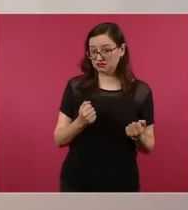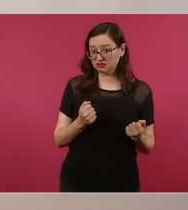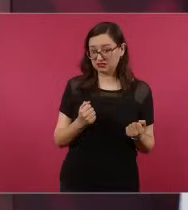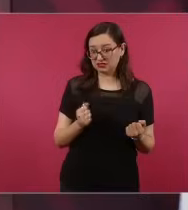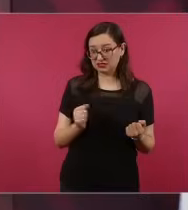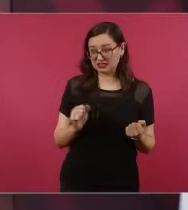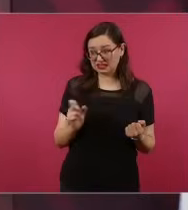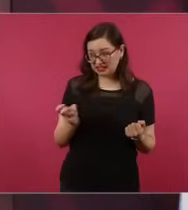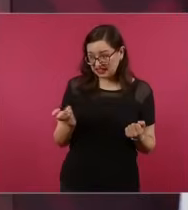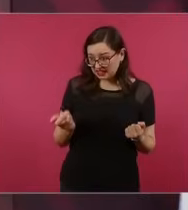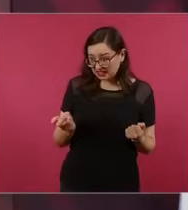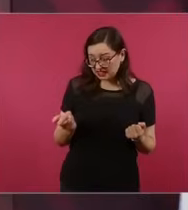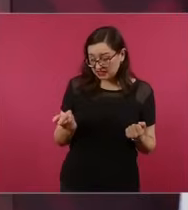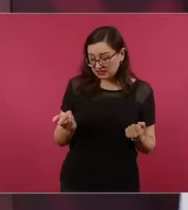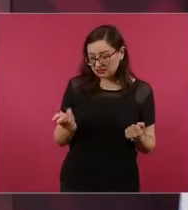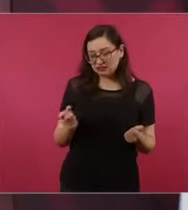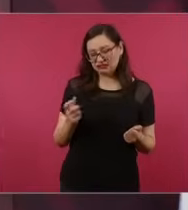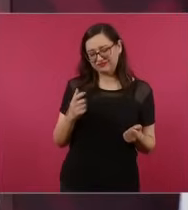La verdad,